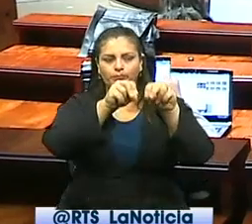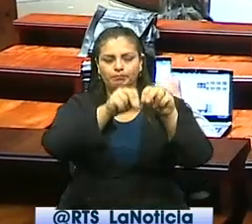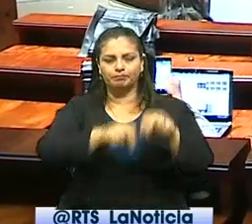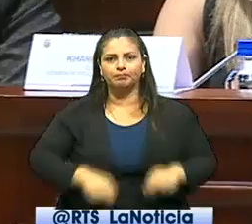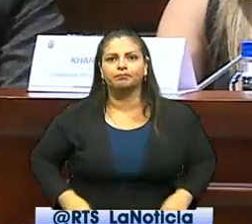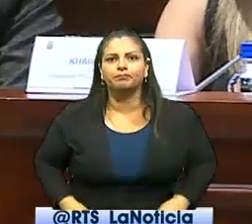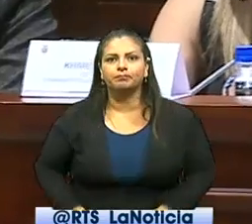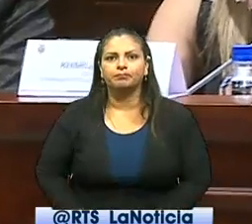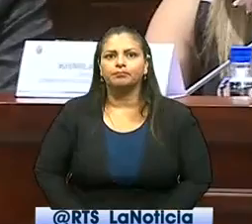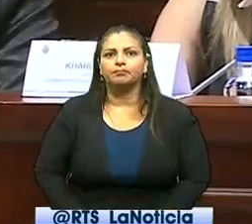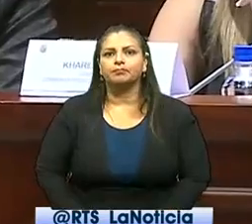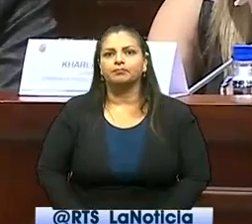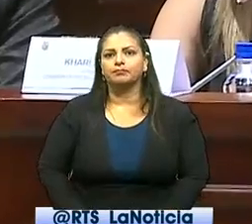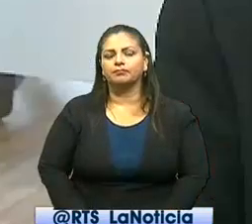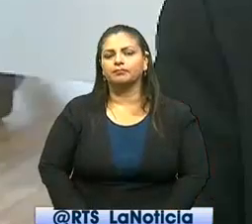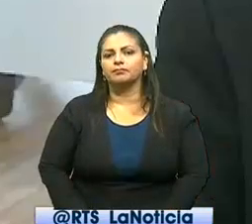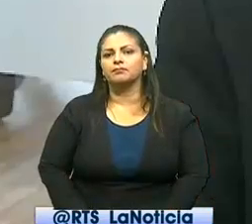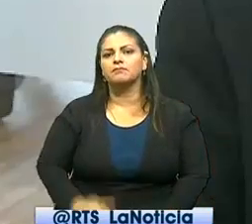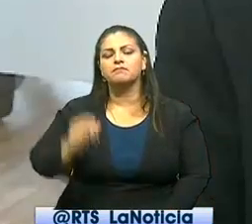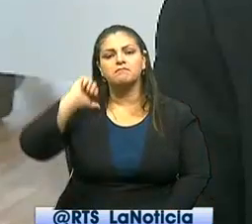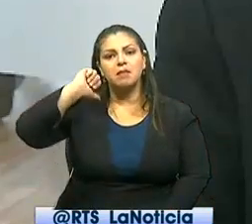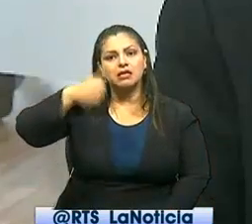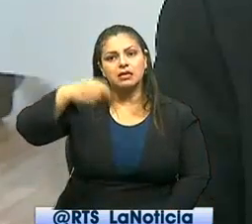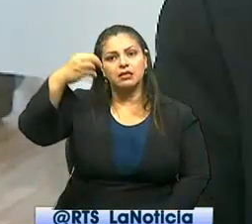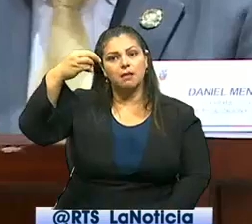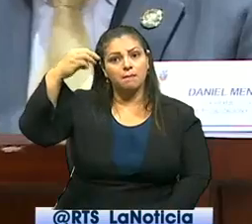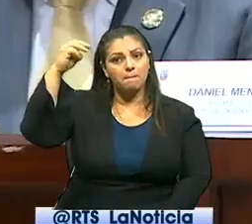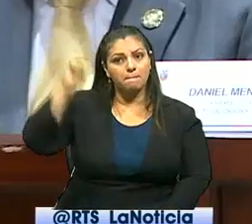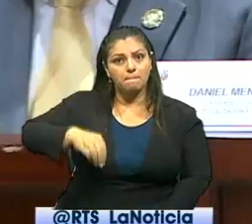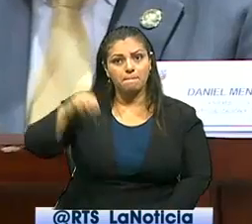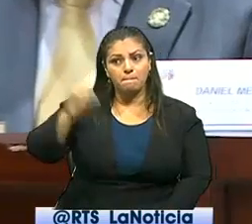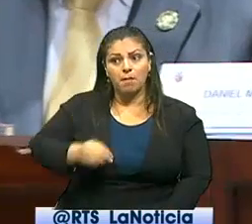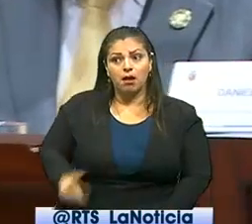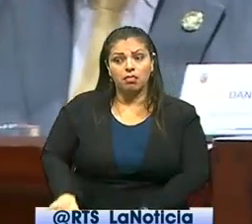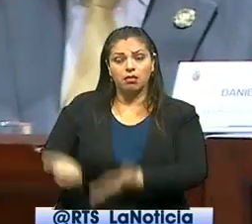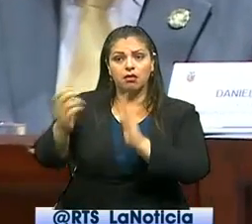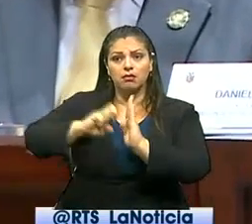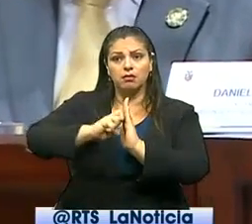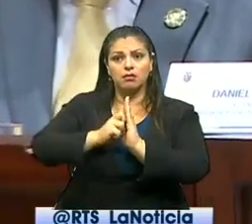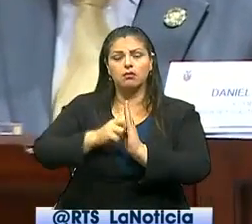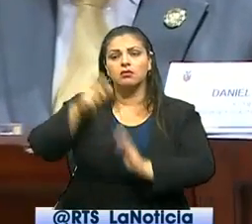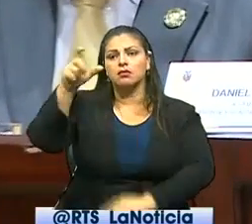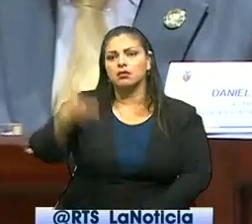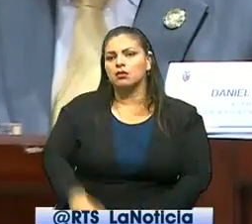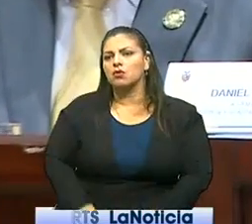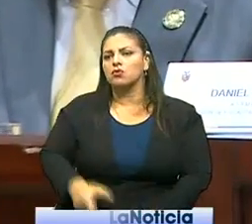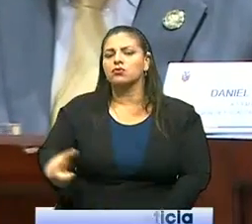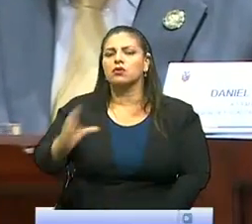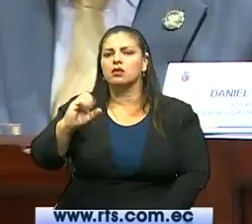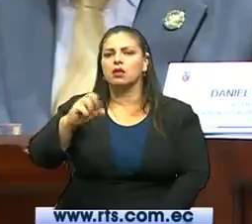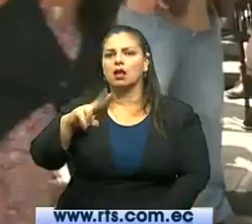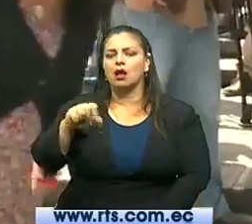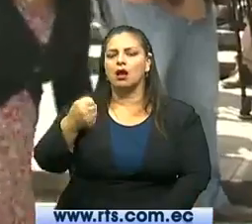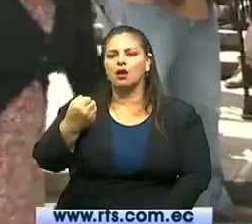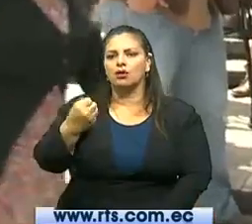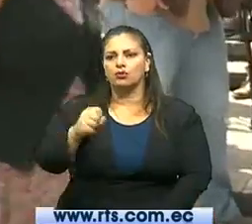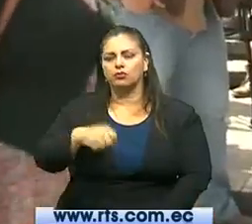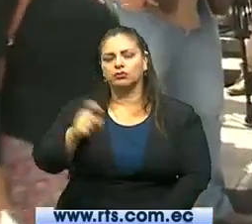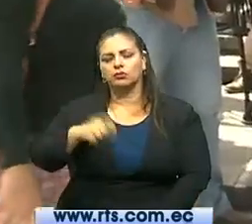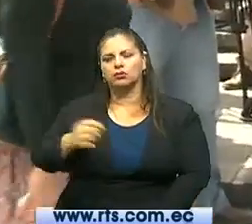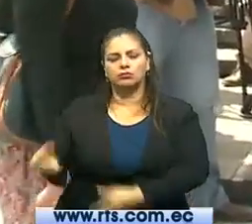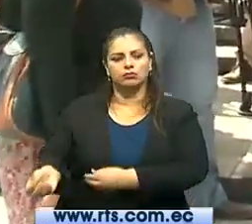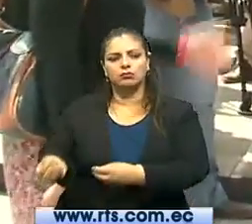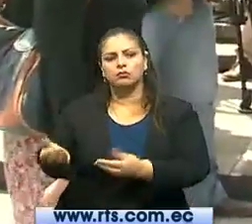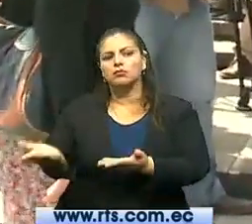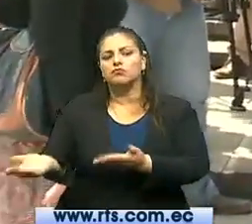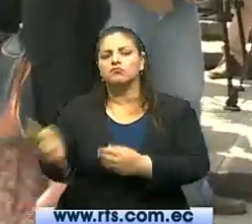Este martes se cumple el plazo que tiene el ex contralor Carlos Polit para entregar las pruebas de descargo ante el inicio de un juicio político en su contra. El abogado